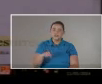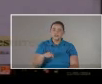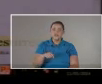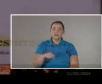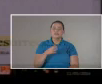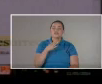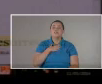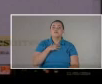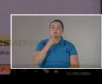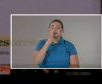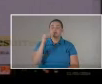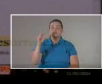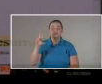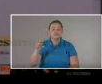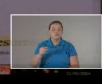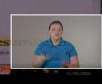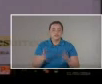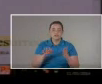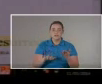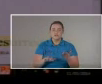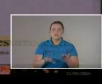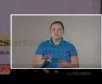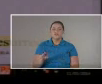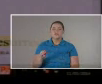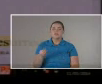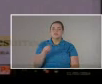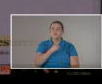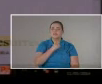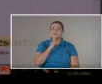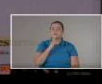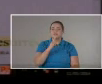¿Qué le quiso decir Marta al Señor con eso?